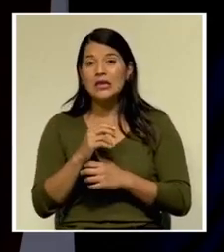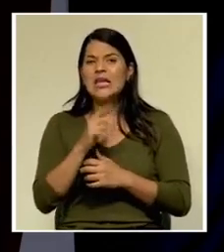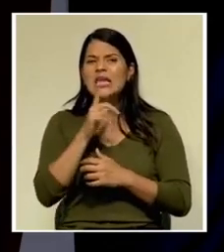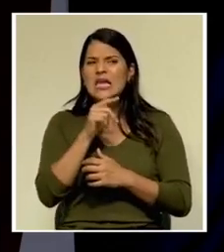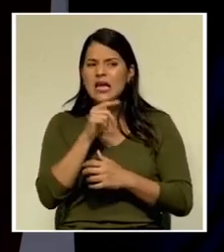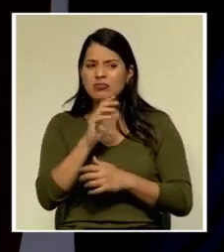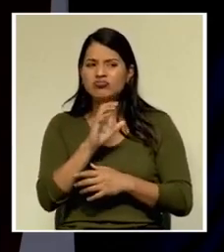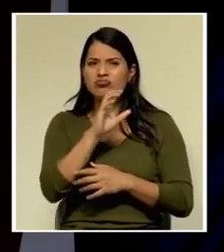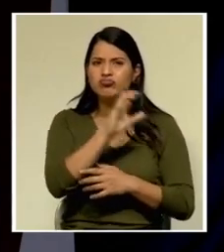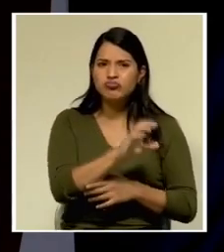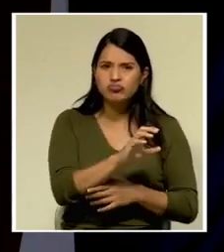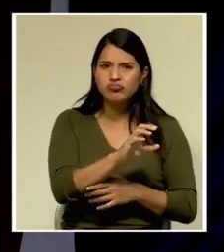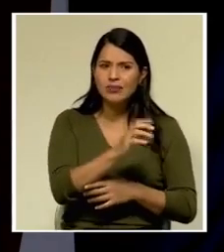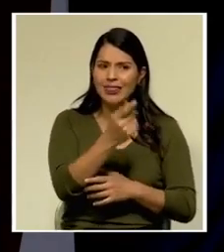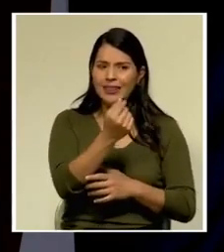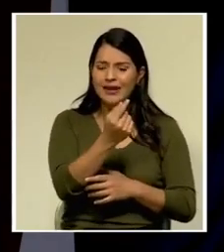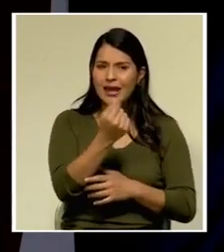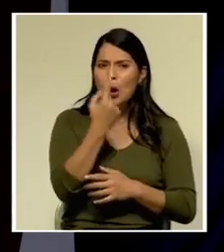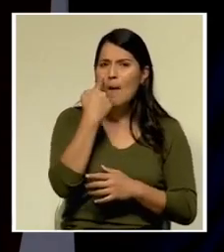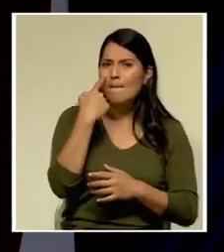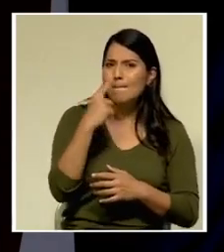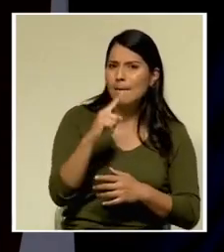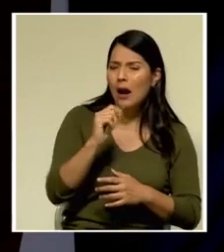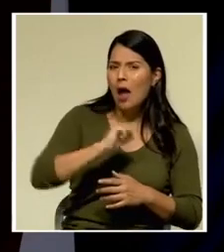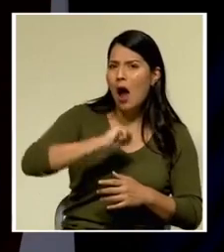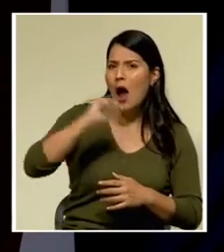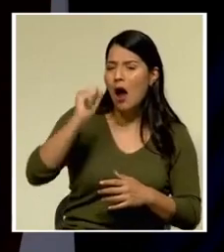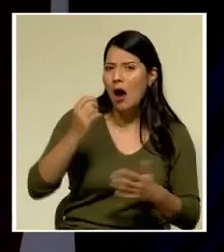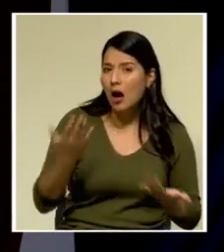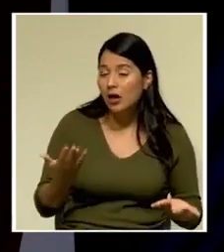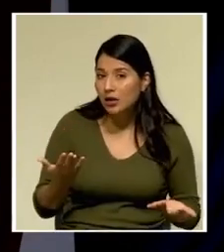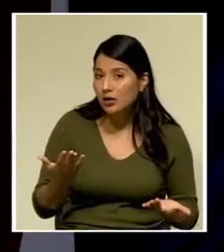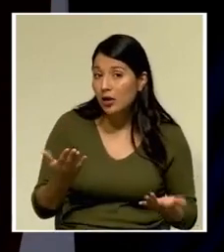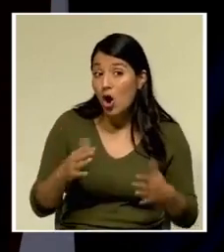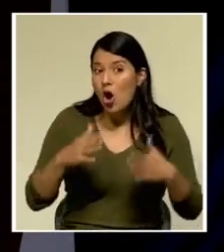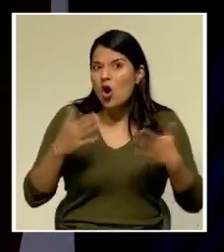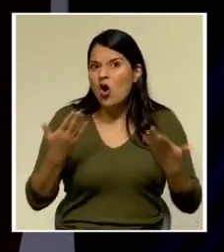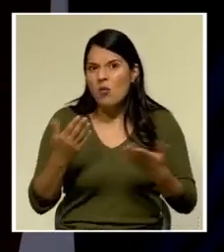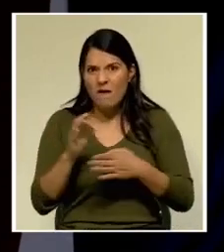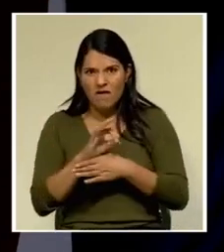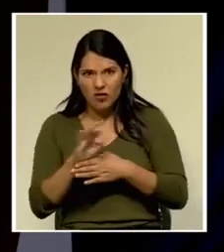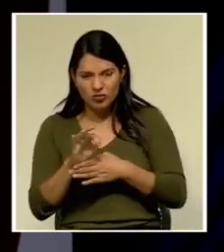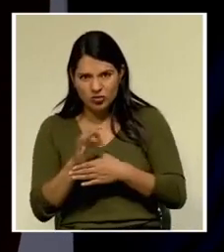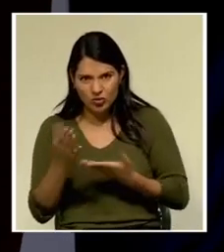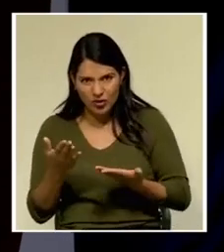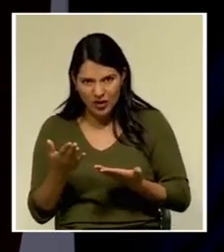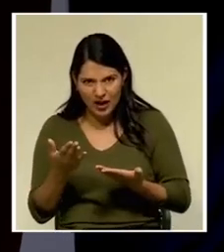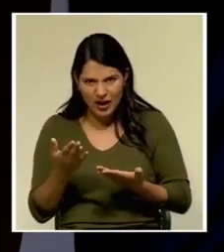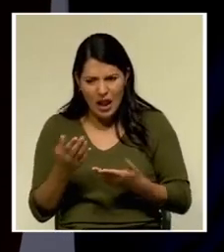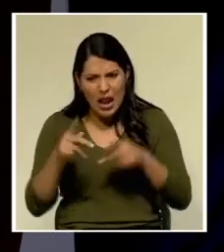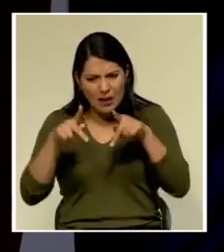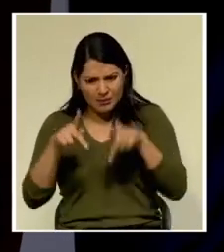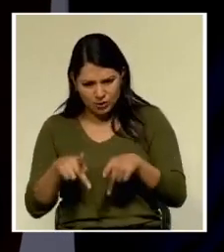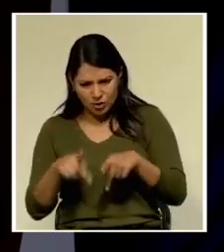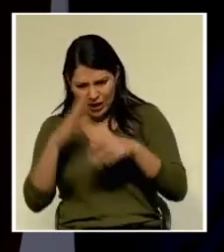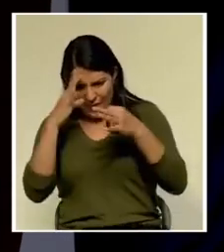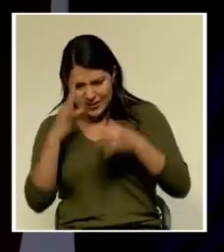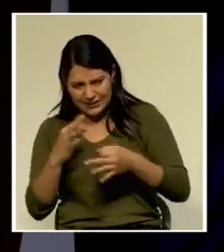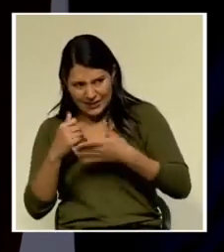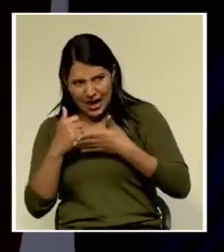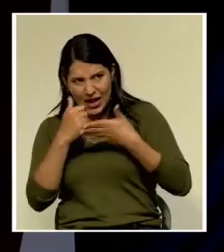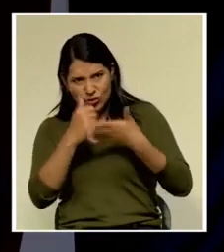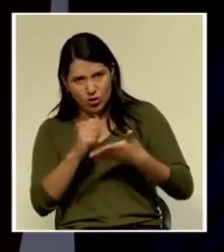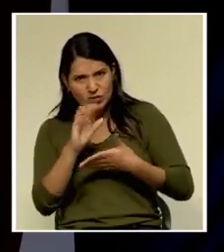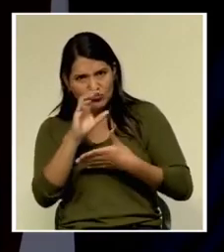al poder al final? ¿Cómo funciona eso? ¿Qué derecho tienen los ciudadanos de